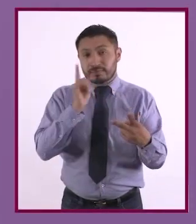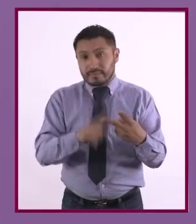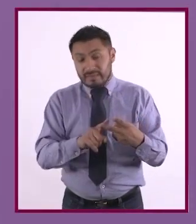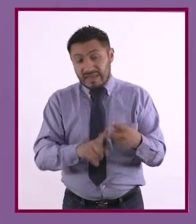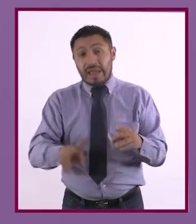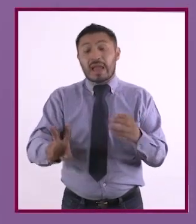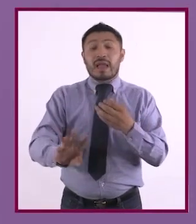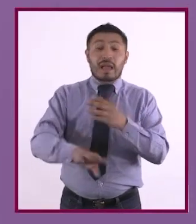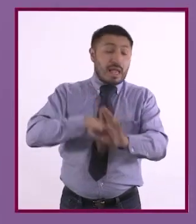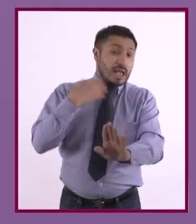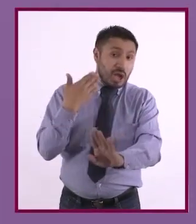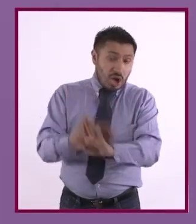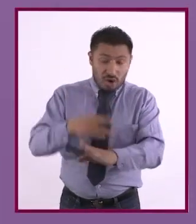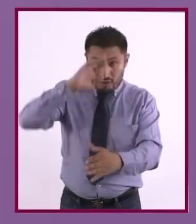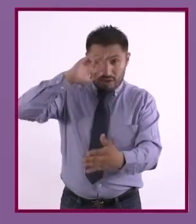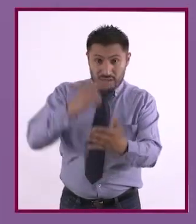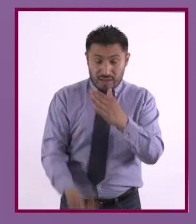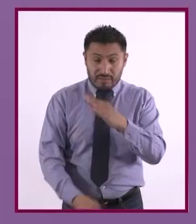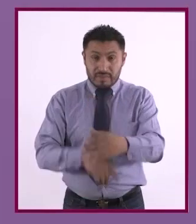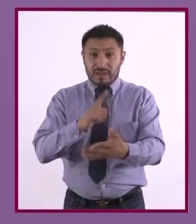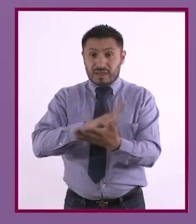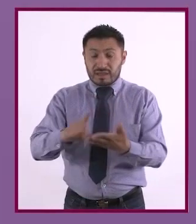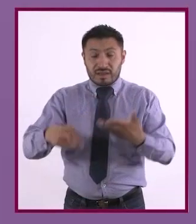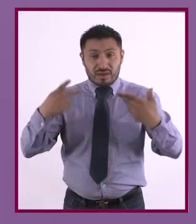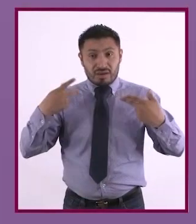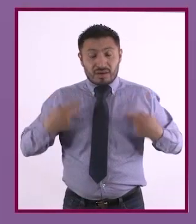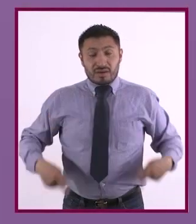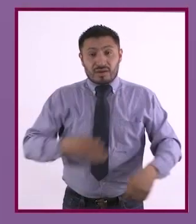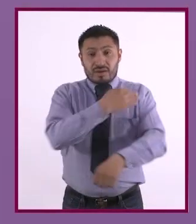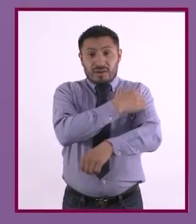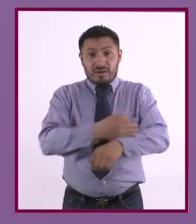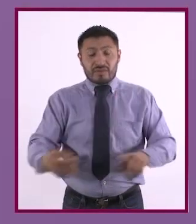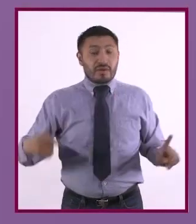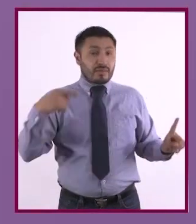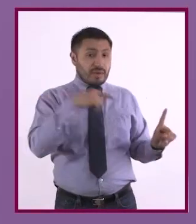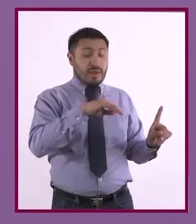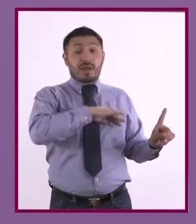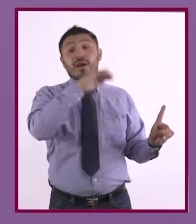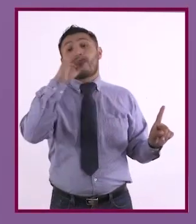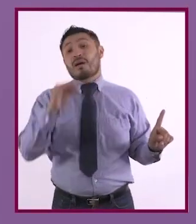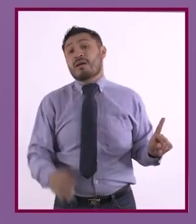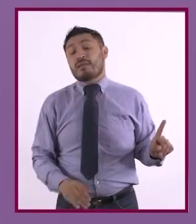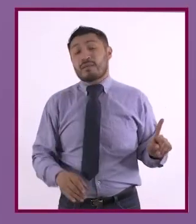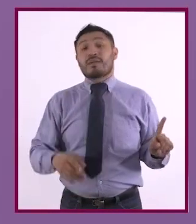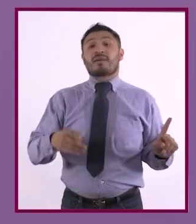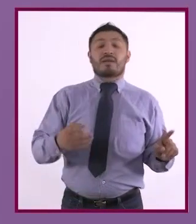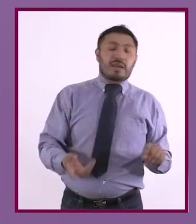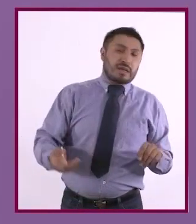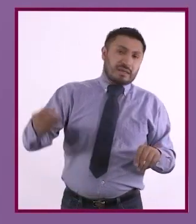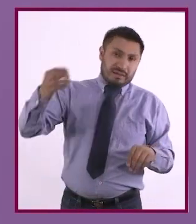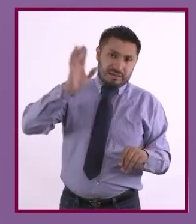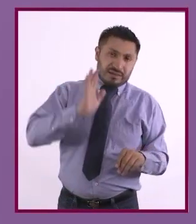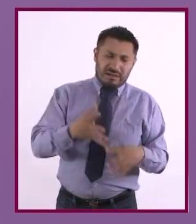están violentando también los derechos de los familiares de la persona fallecida que se oponen, agregándoles a la pena de